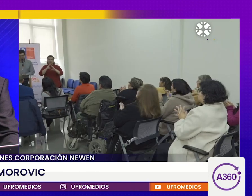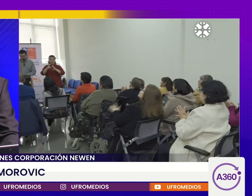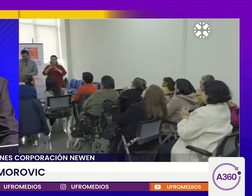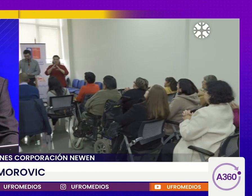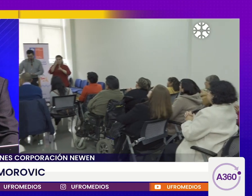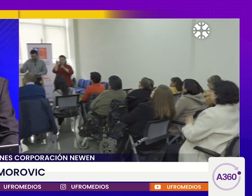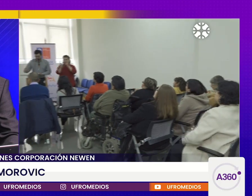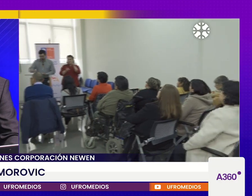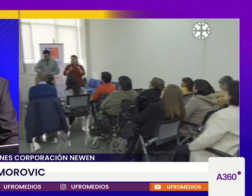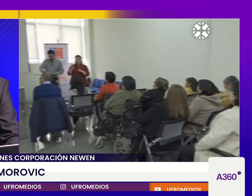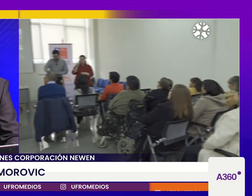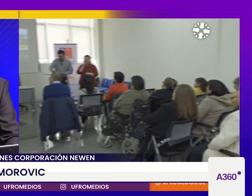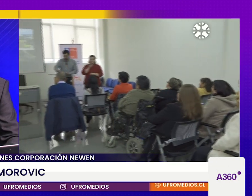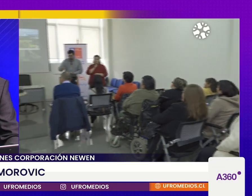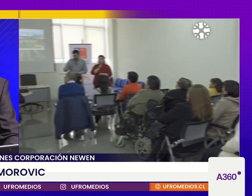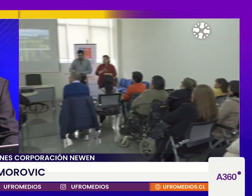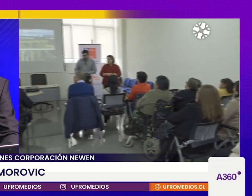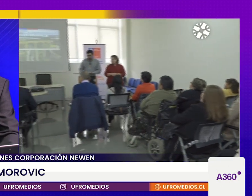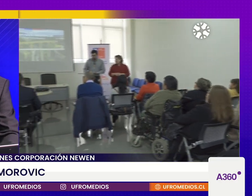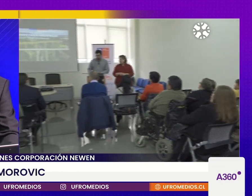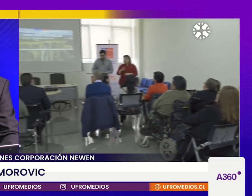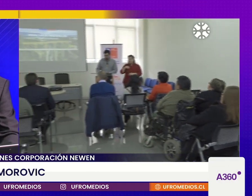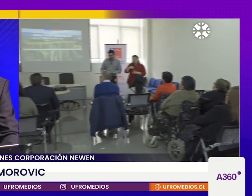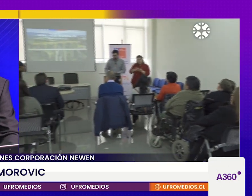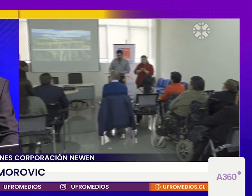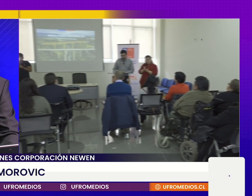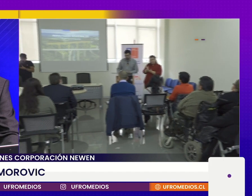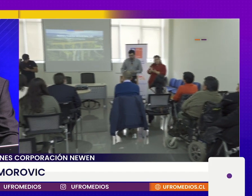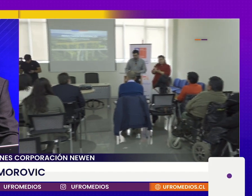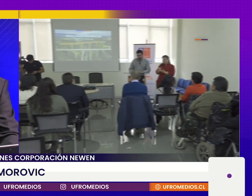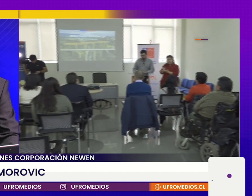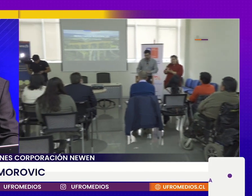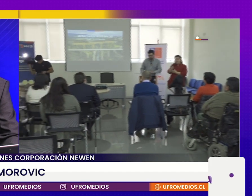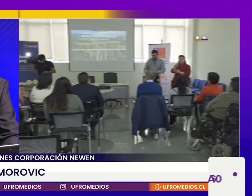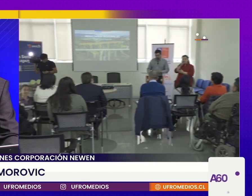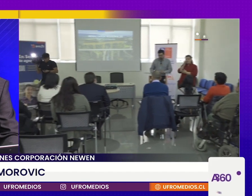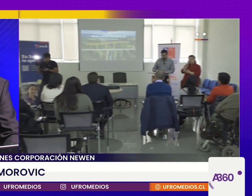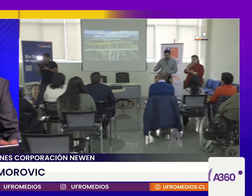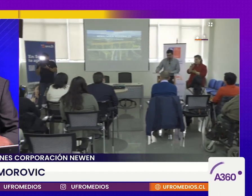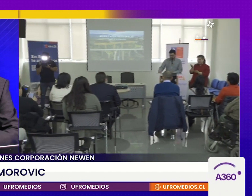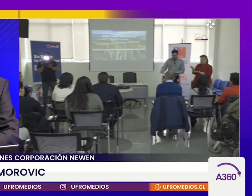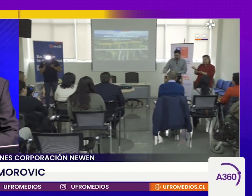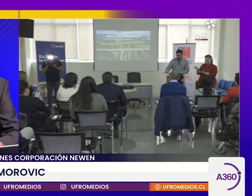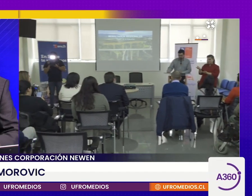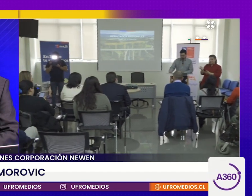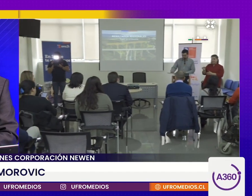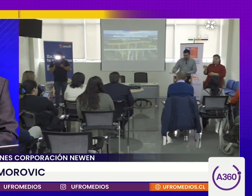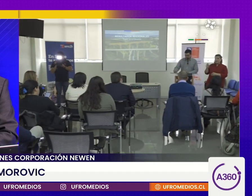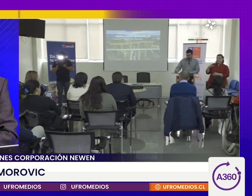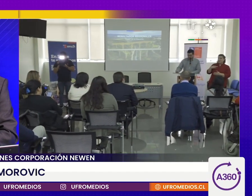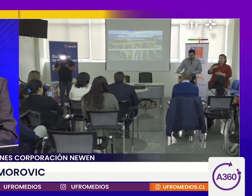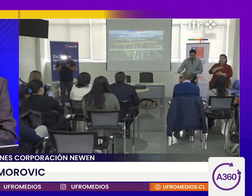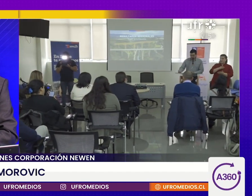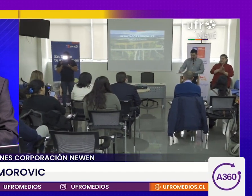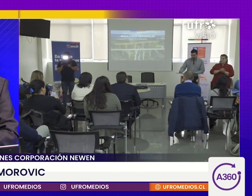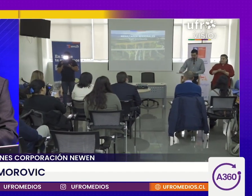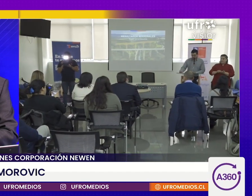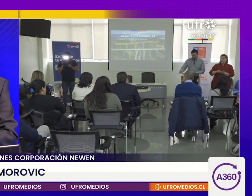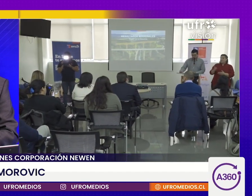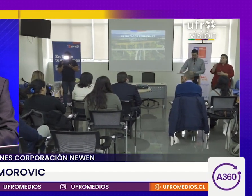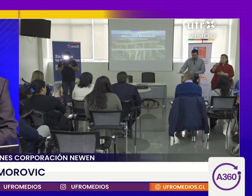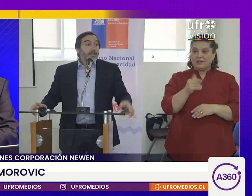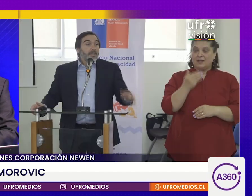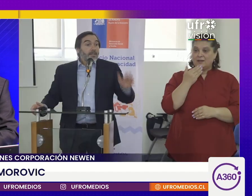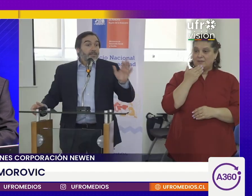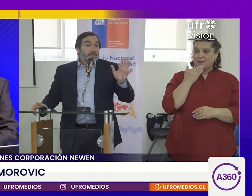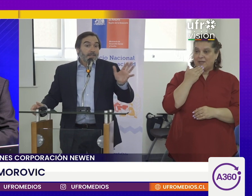lo último, ¿qué pasa con el tema laboral? Conocida es una ley que establece que por una cantidad importante de trabajadores